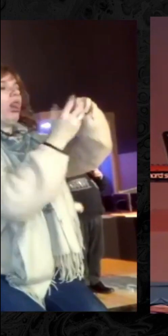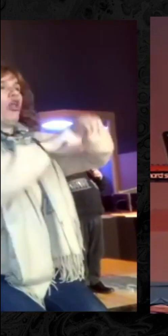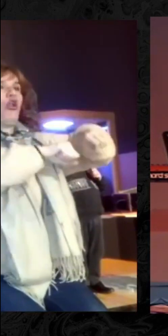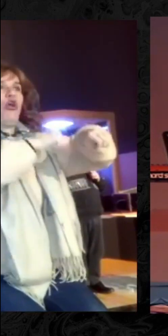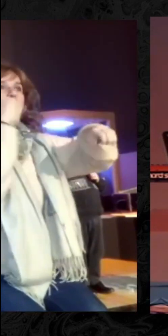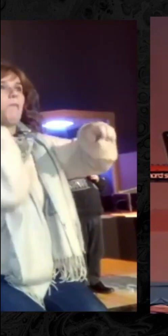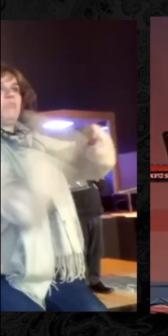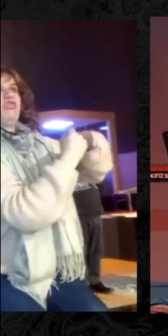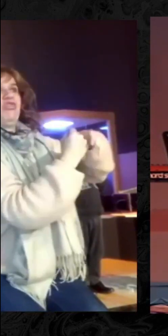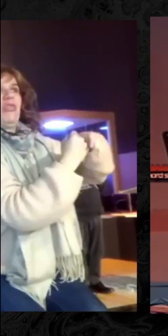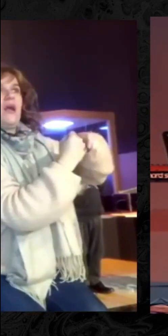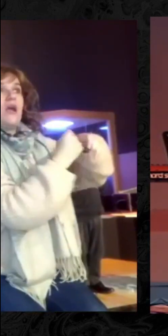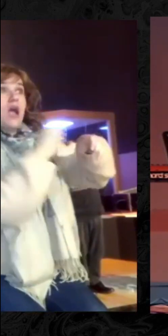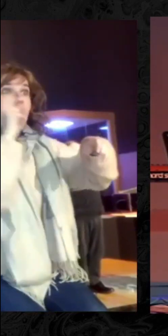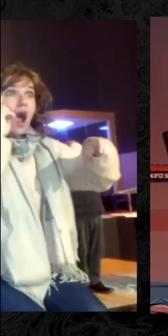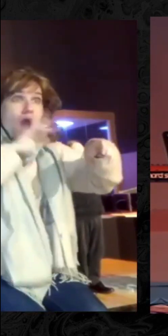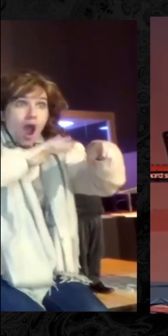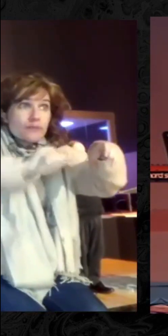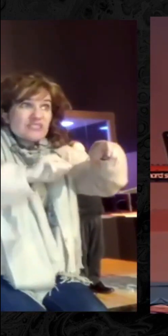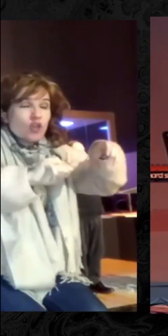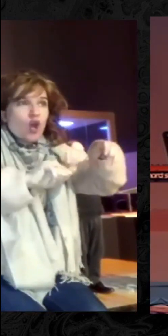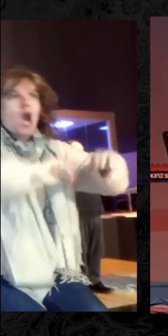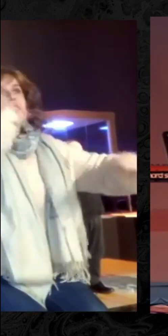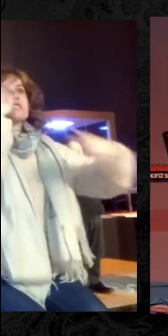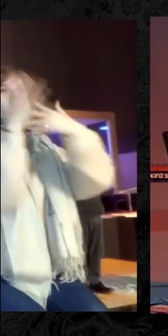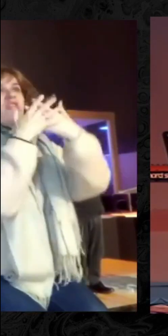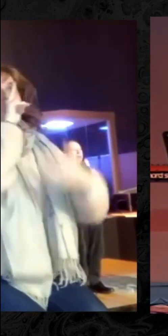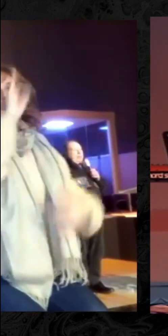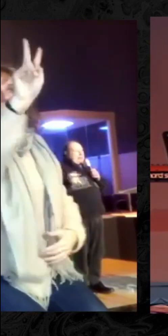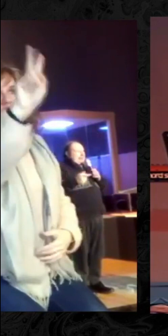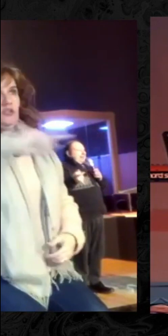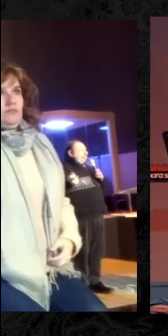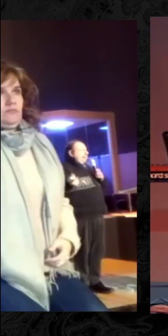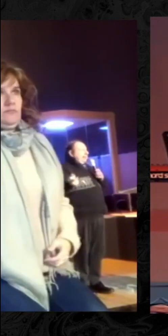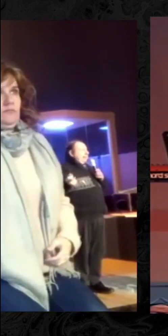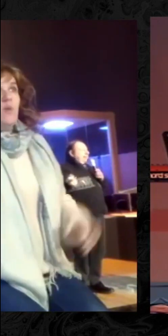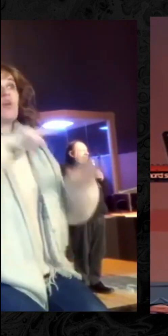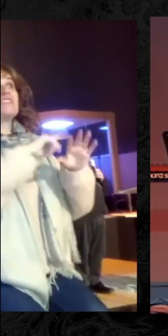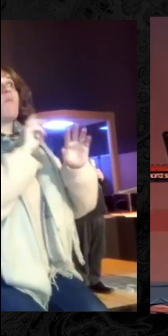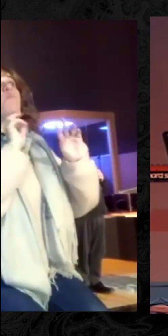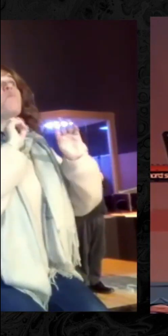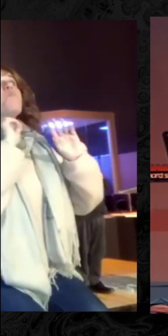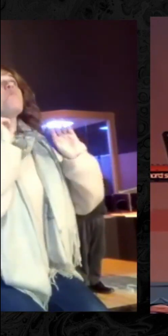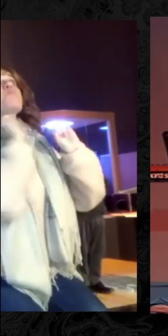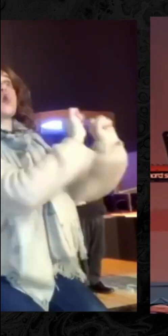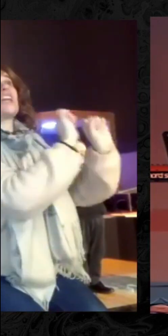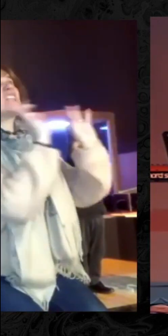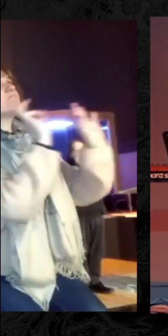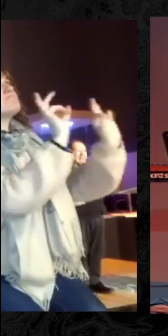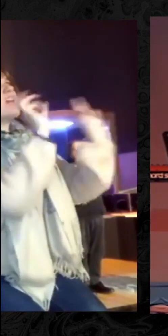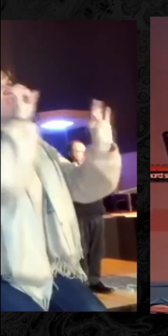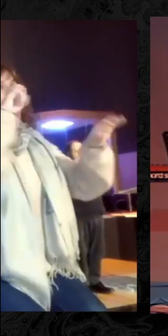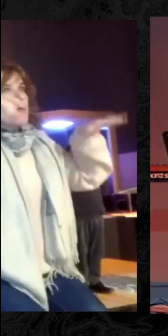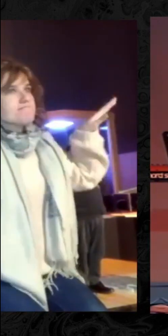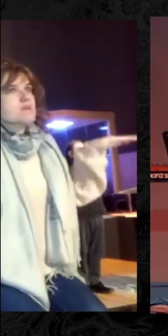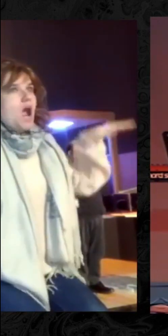cárcel tela eh pero el el matar a un niño en el vientre